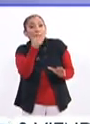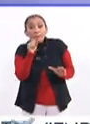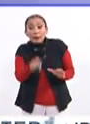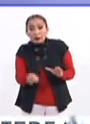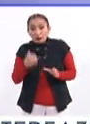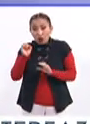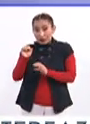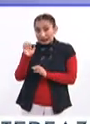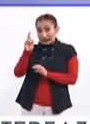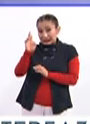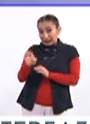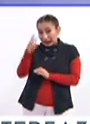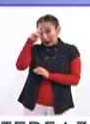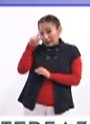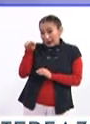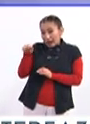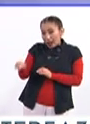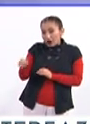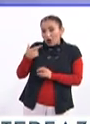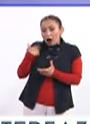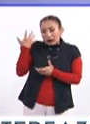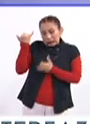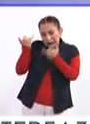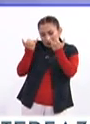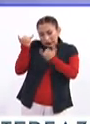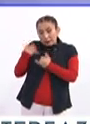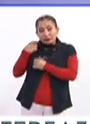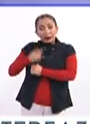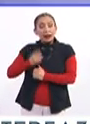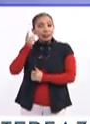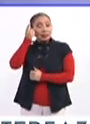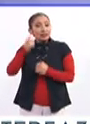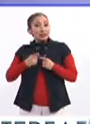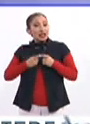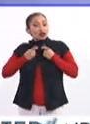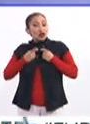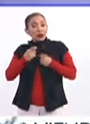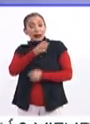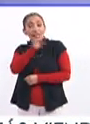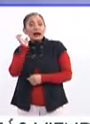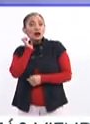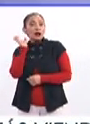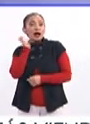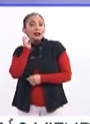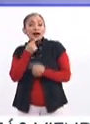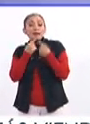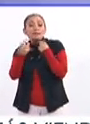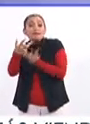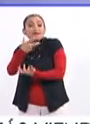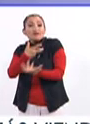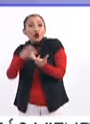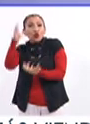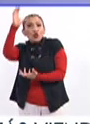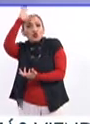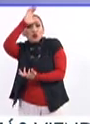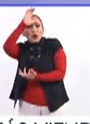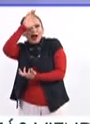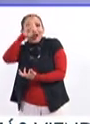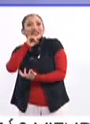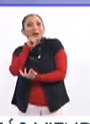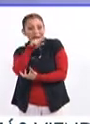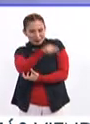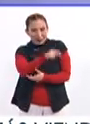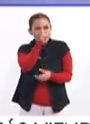propia Cancillería mexicana está creando la Dirección Ejecutiva de Diplomacia Cultural. O sea, así como la